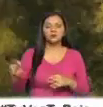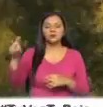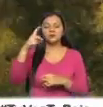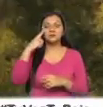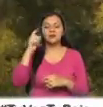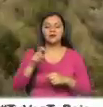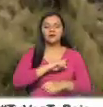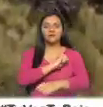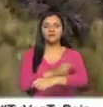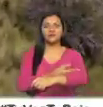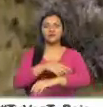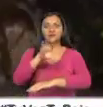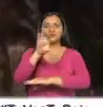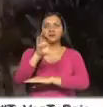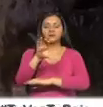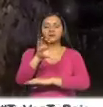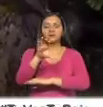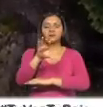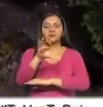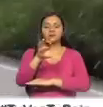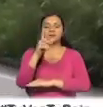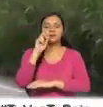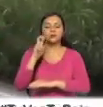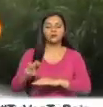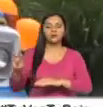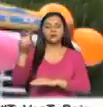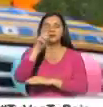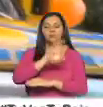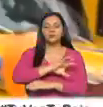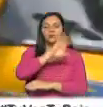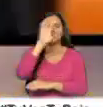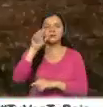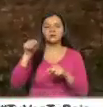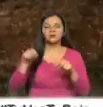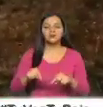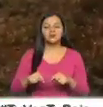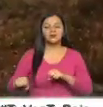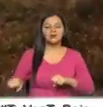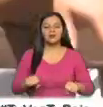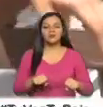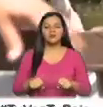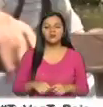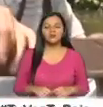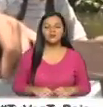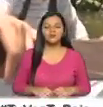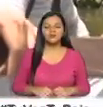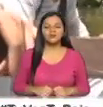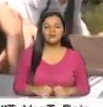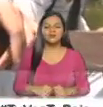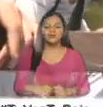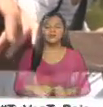para fortalecer el turismo en las provincias afectadas por el terremoto.